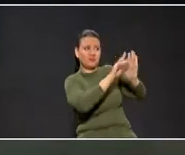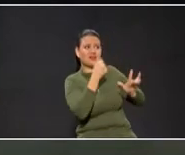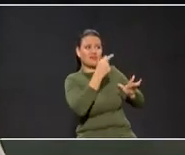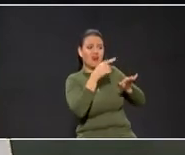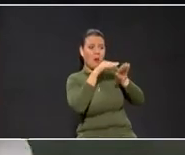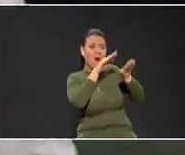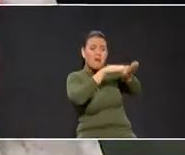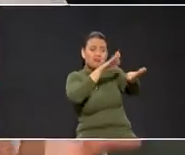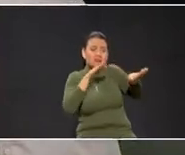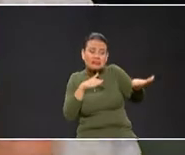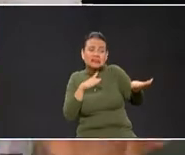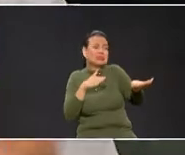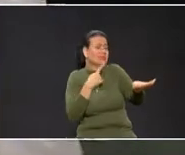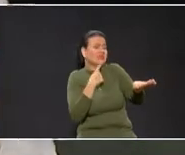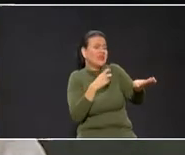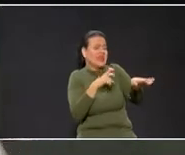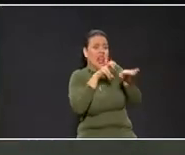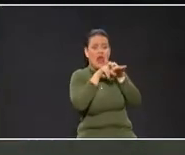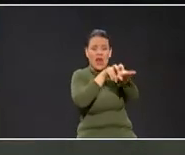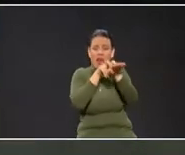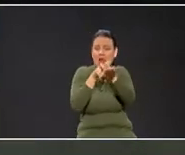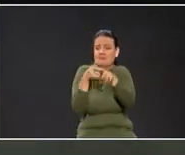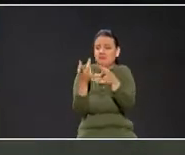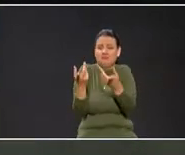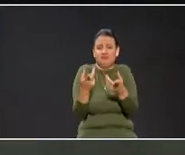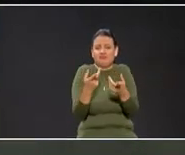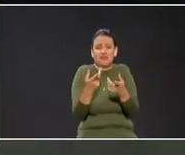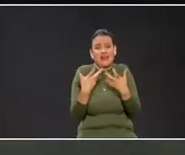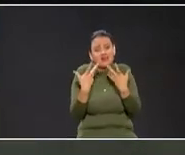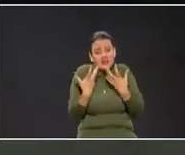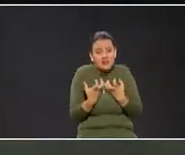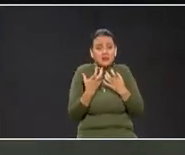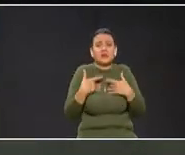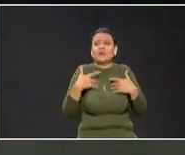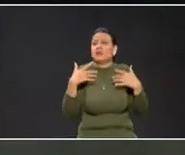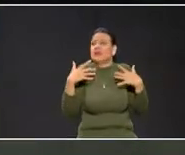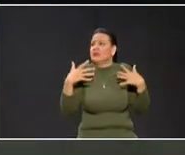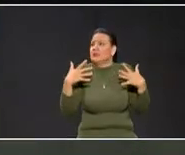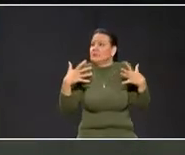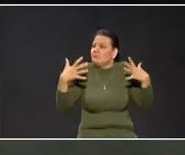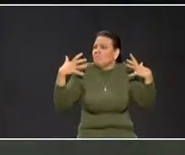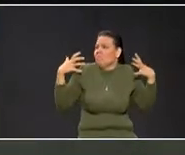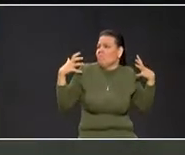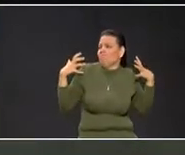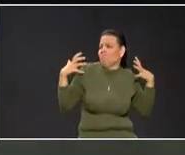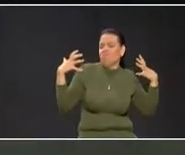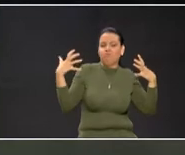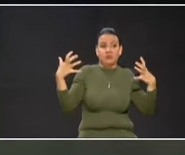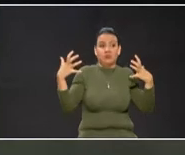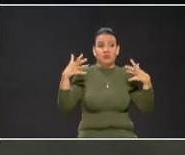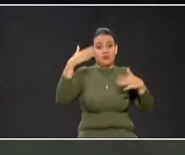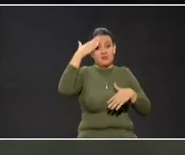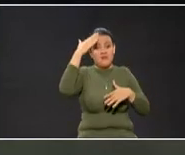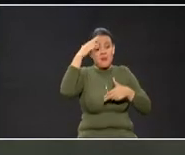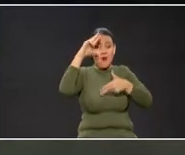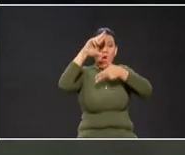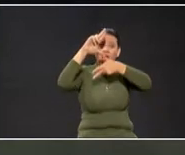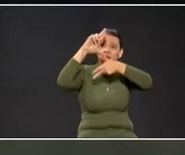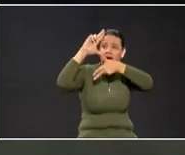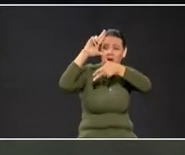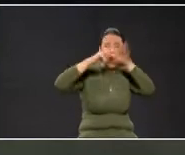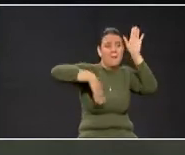de un pulmón grande como lo queremos hacer nosotros desde el pre el pulmón más grande de latinoamérica hecho en